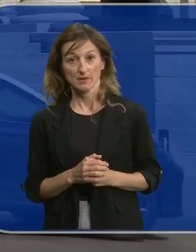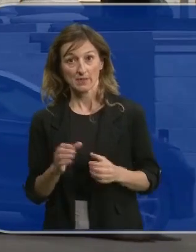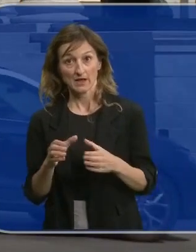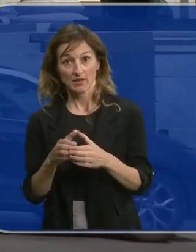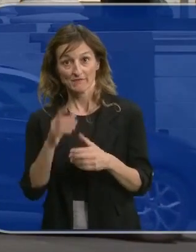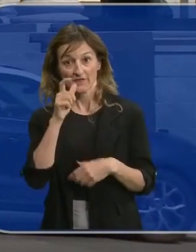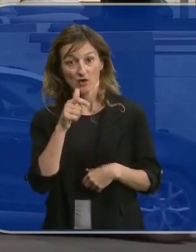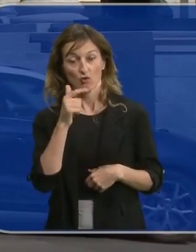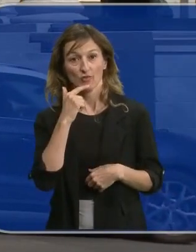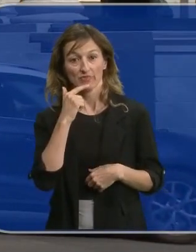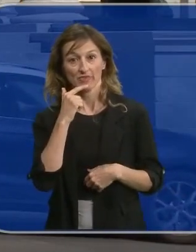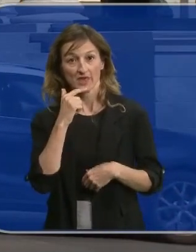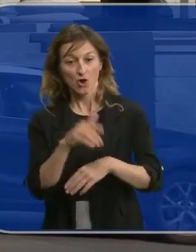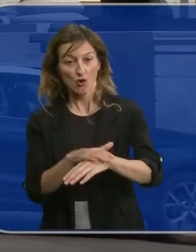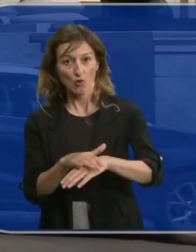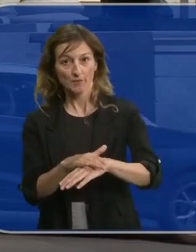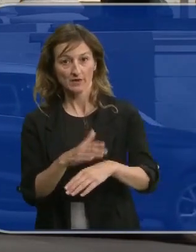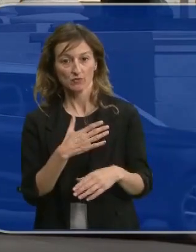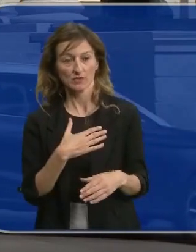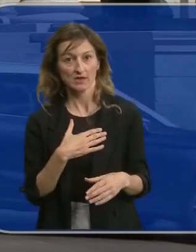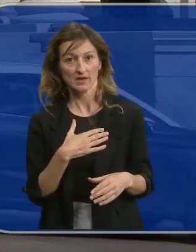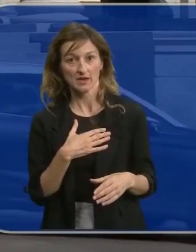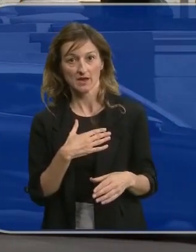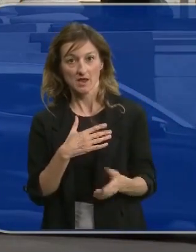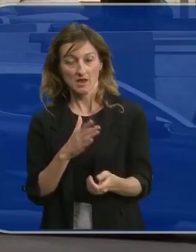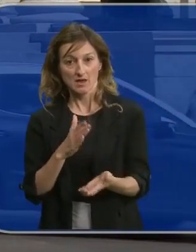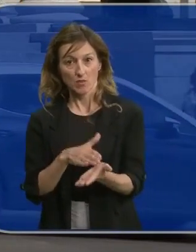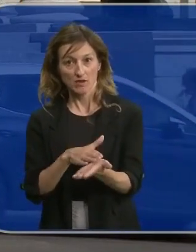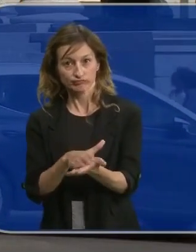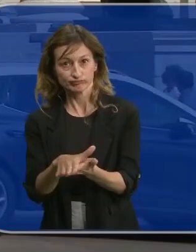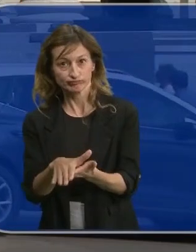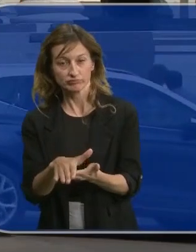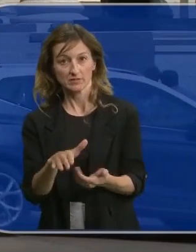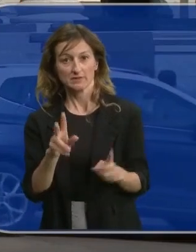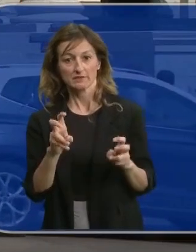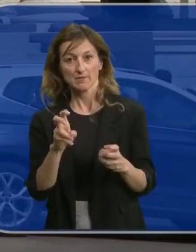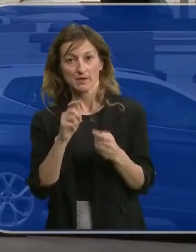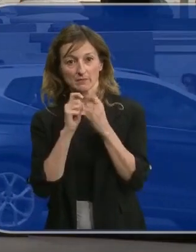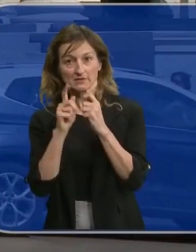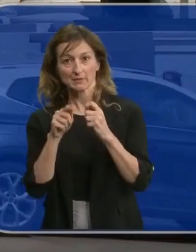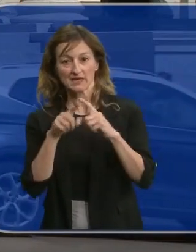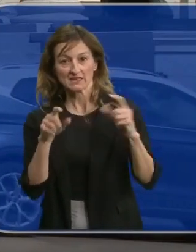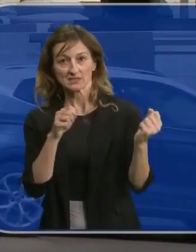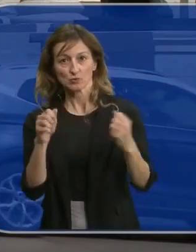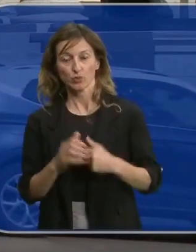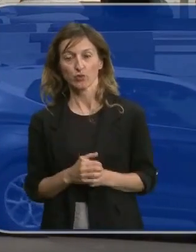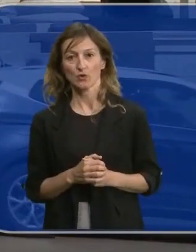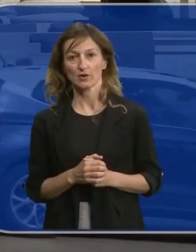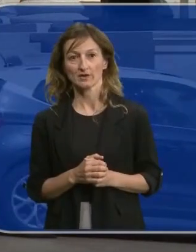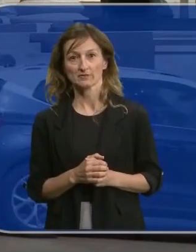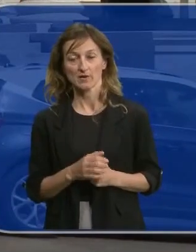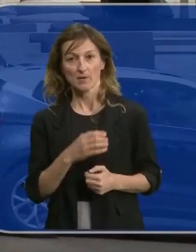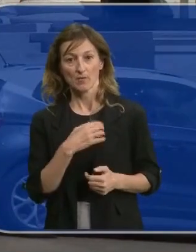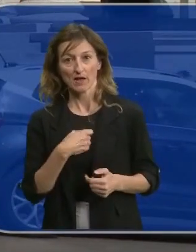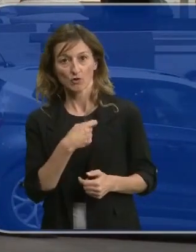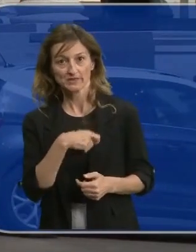de los populares El Ejecutivo no solo quiere ejercer sobre los medios de comunicación sino también sobre las instituciones refiriéndose al banco